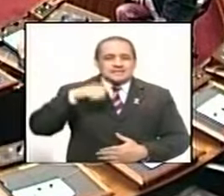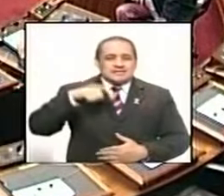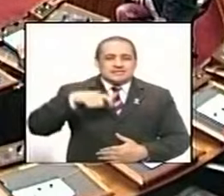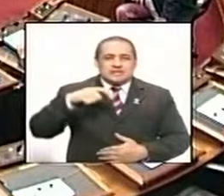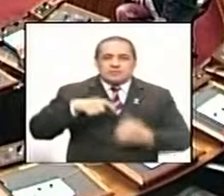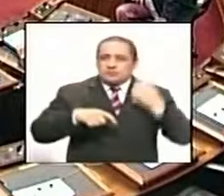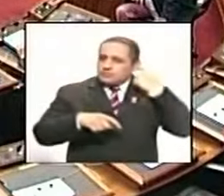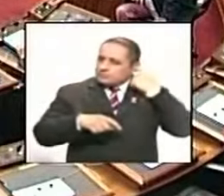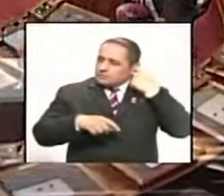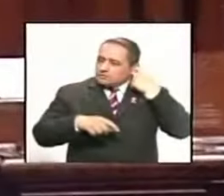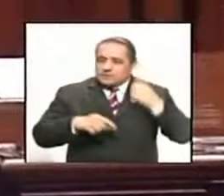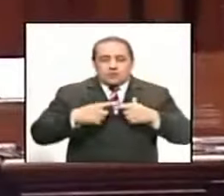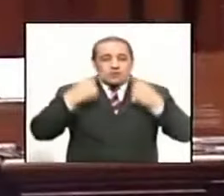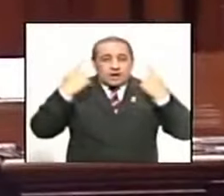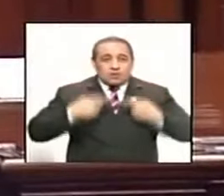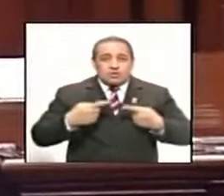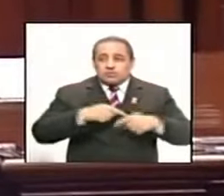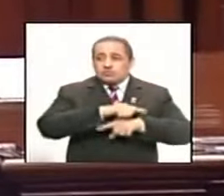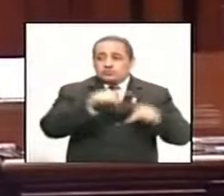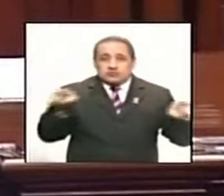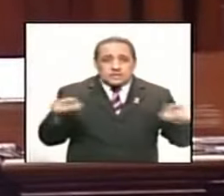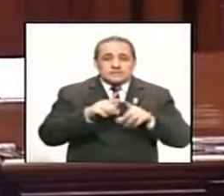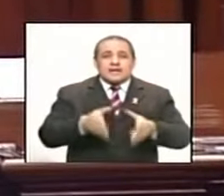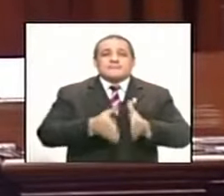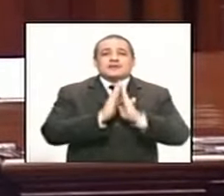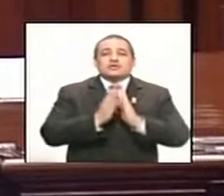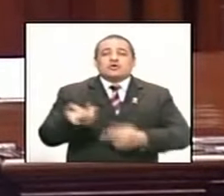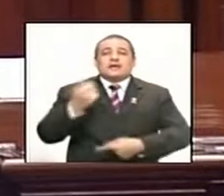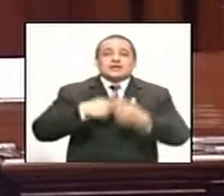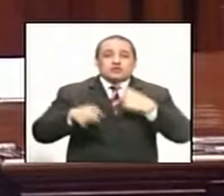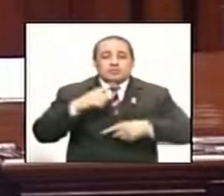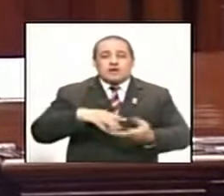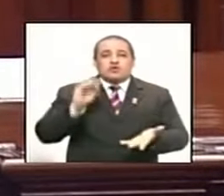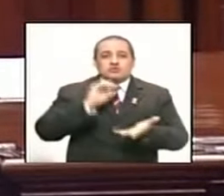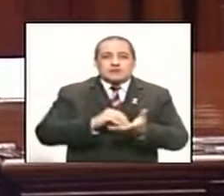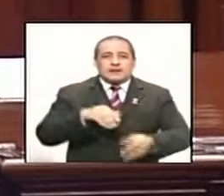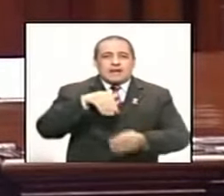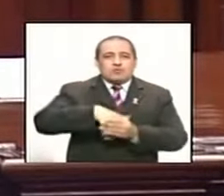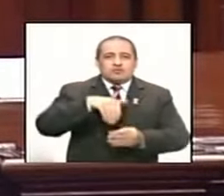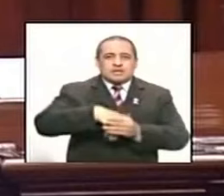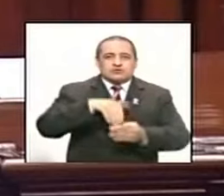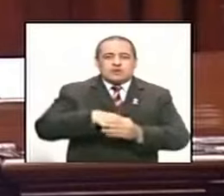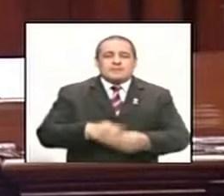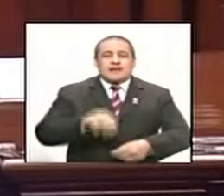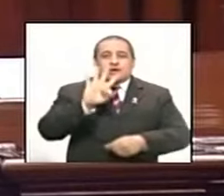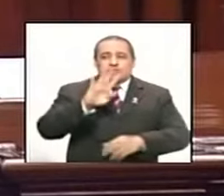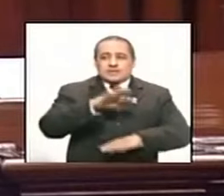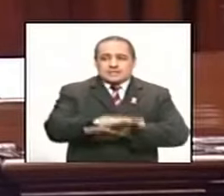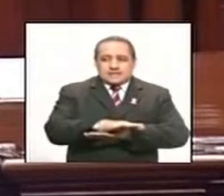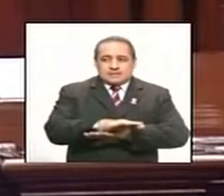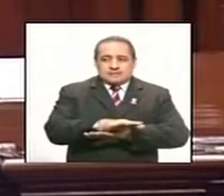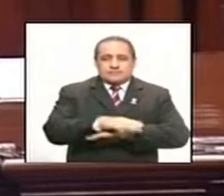necesitamos tomar un acuerdo. Ustedes habían pedido retomar la votación para las 4 de la tarde.